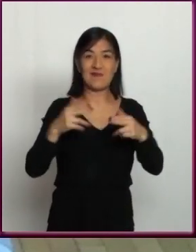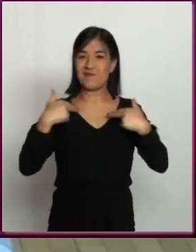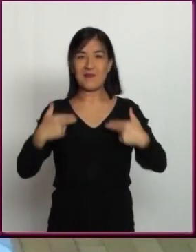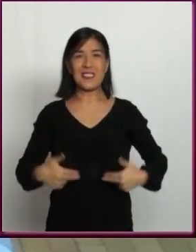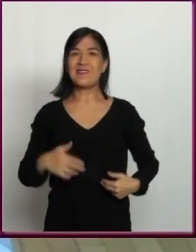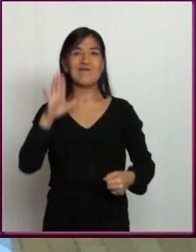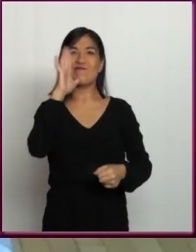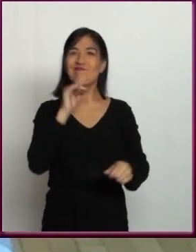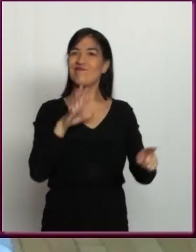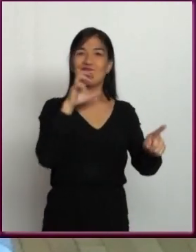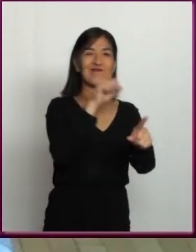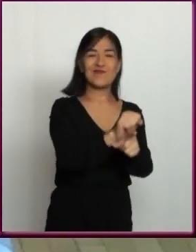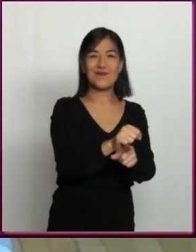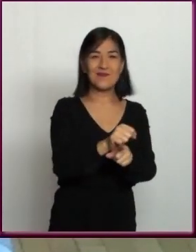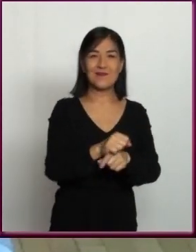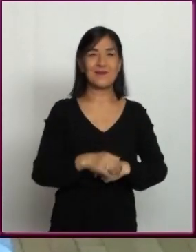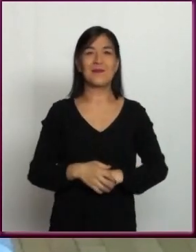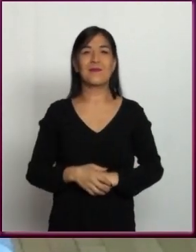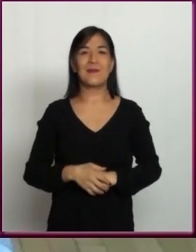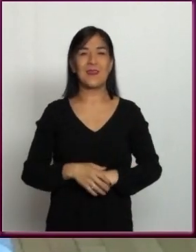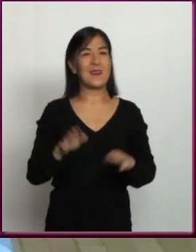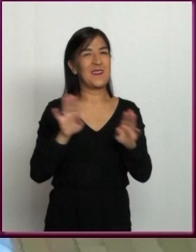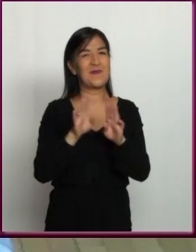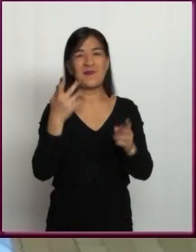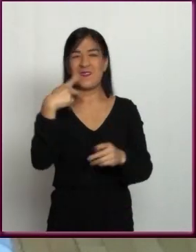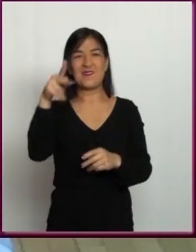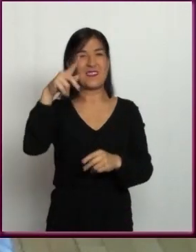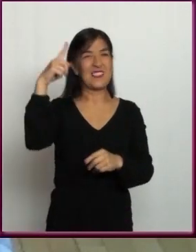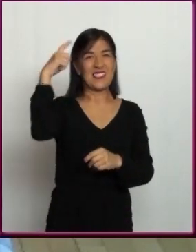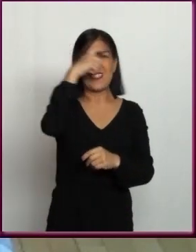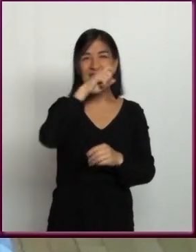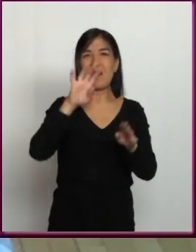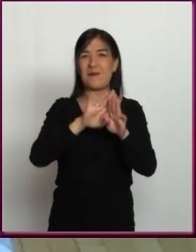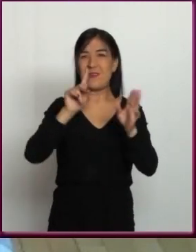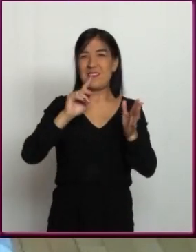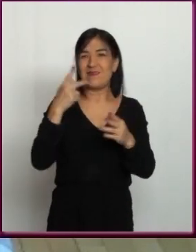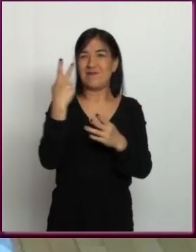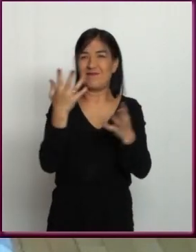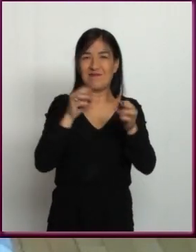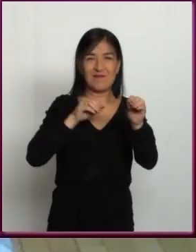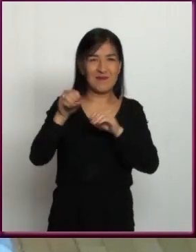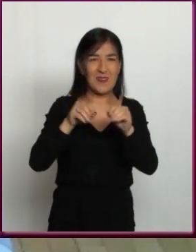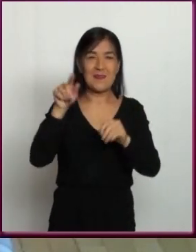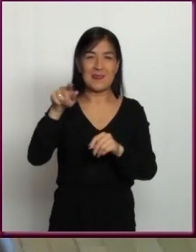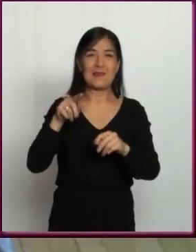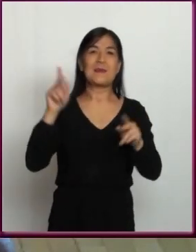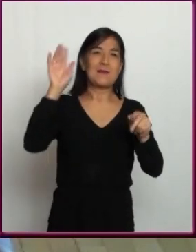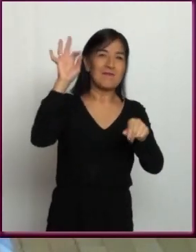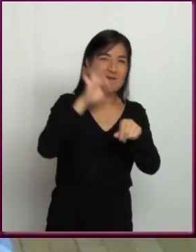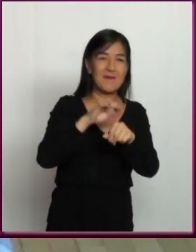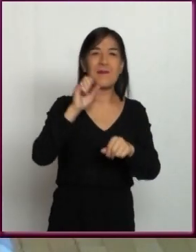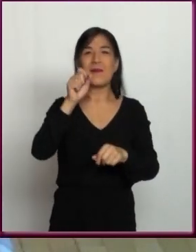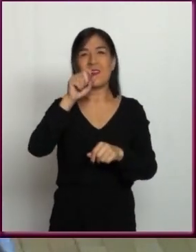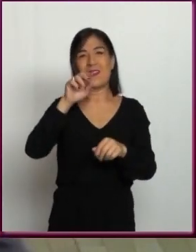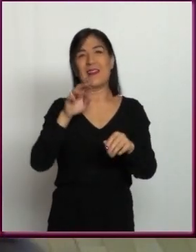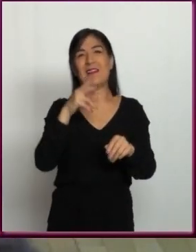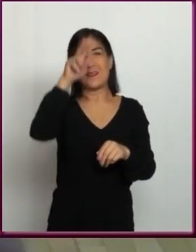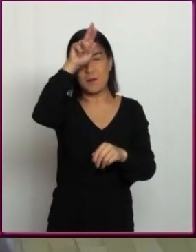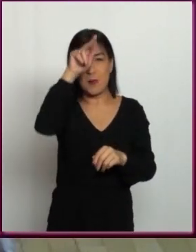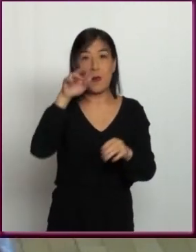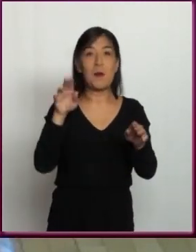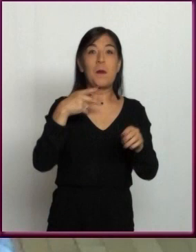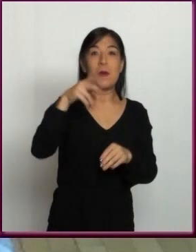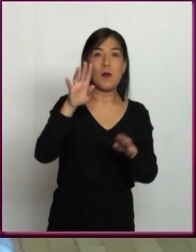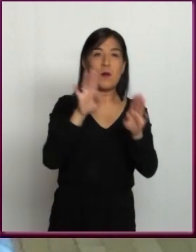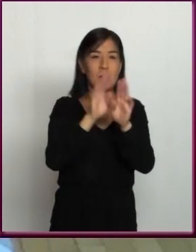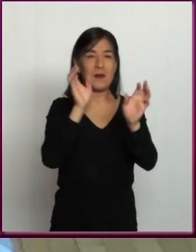alcanzar. Es muy fino su mecanismo. El ojo de los insectos está hecho justamente, no les da una visión estereoscópica, pero tienen